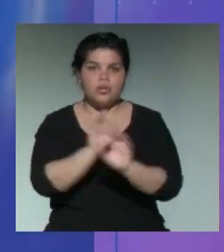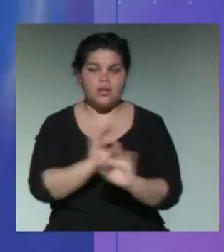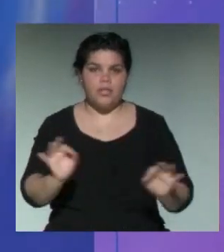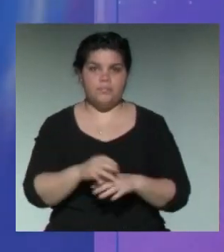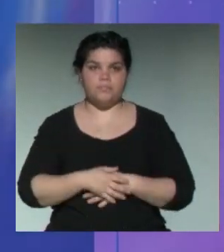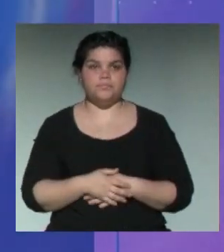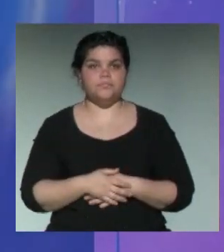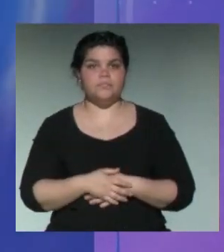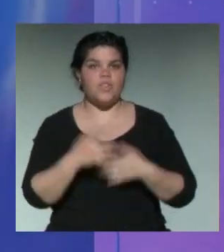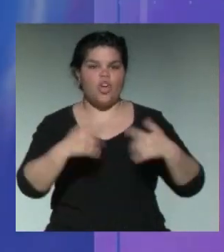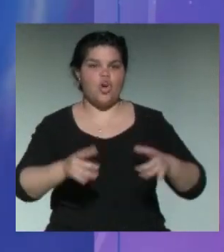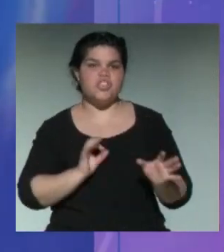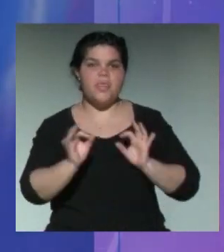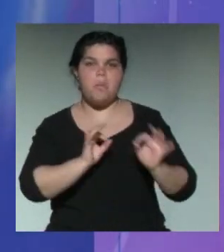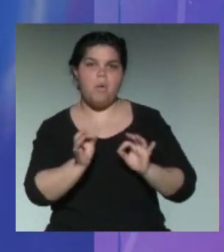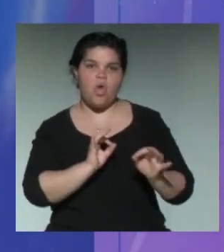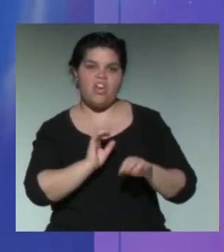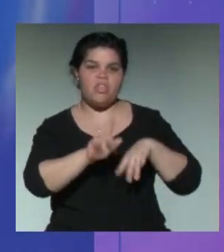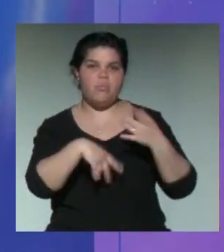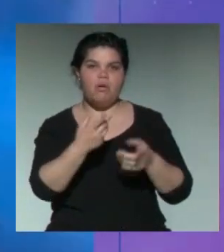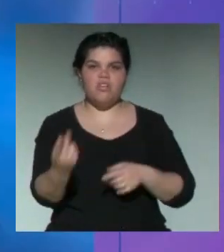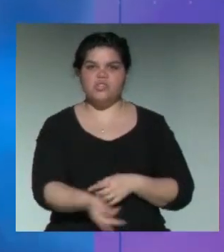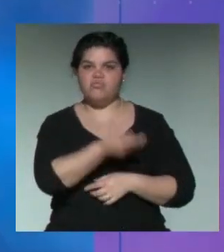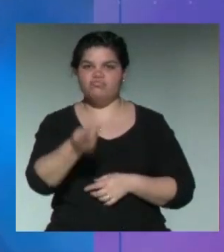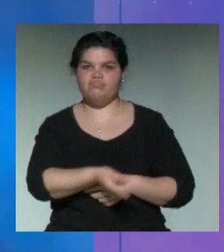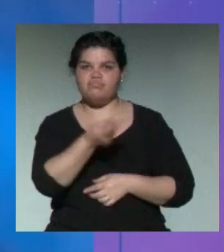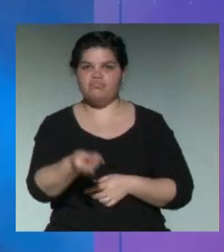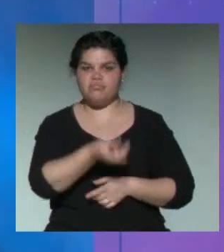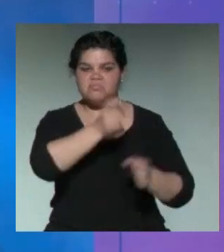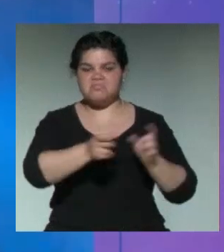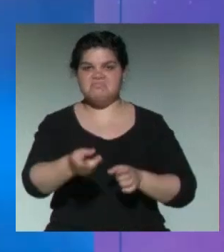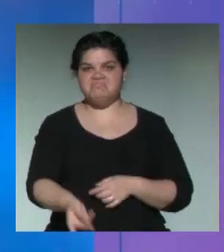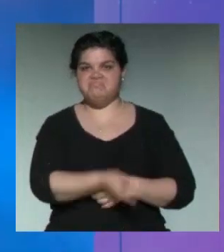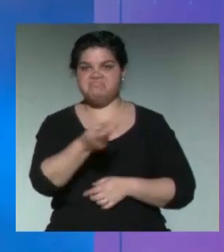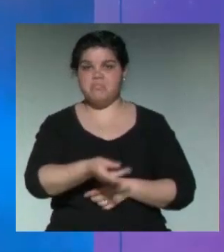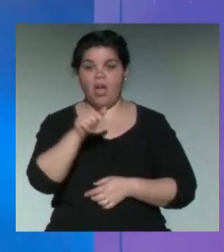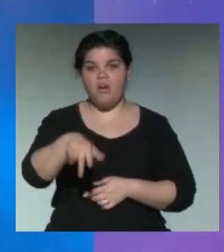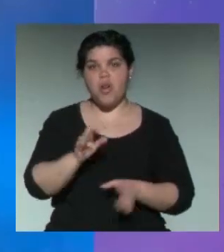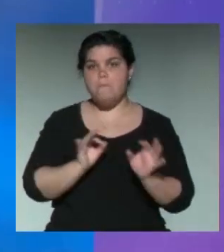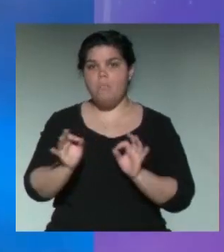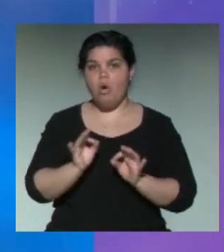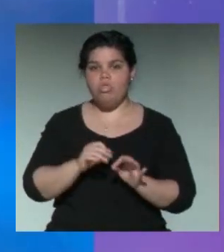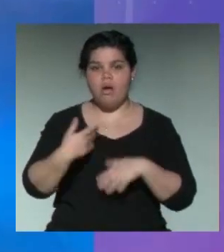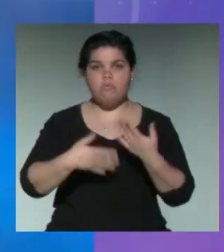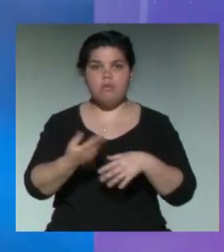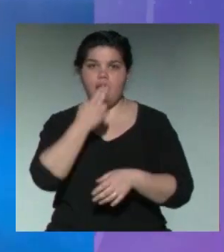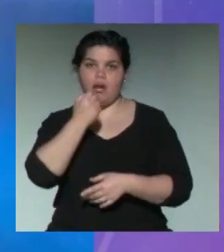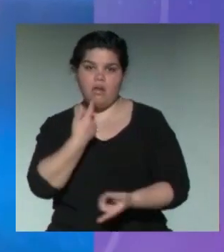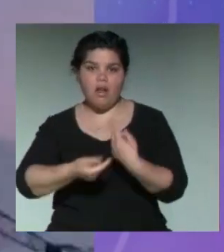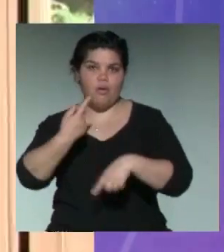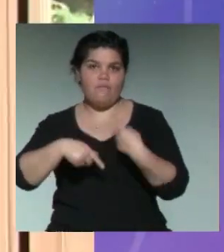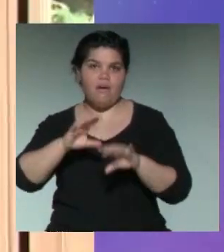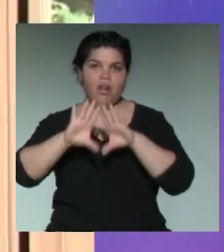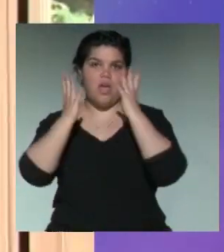se ponen de moda que no sirven, digamos, para la humanidad? Y que se ponga de moda las energías renovables es realmente un bien para el planeta,